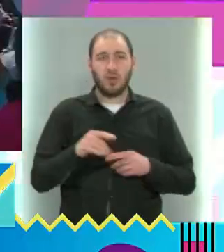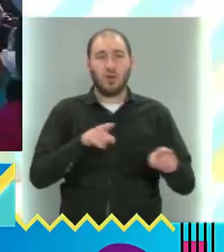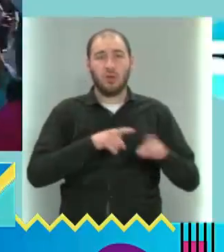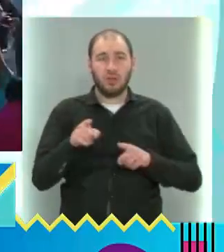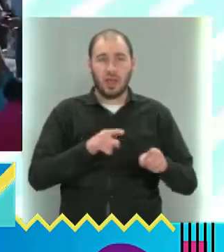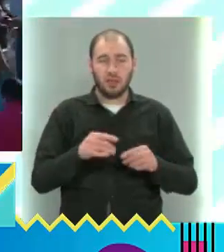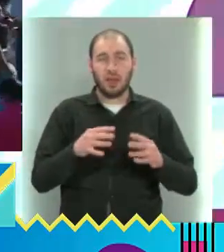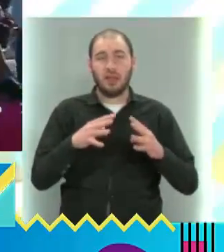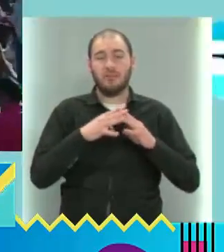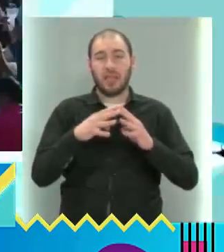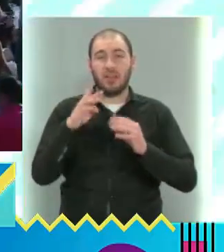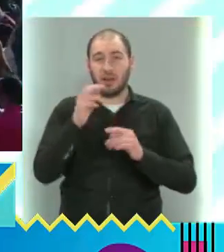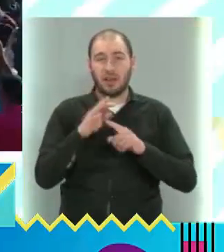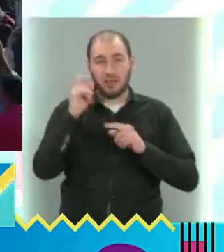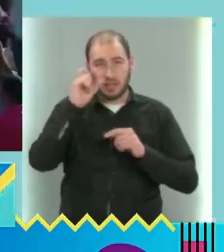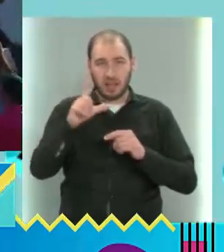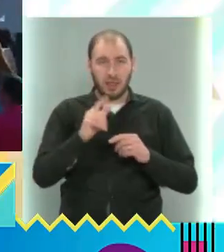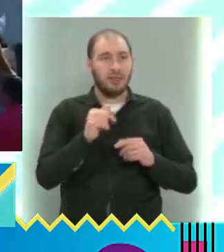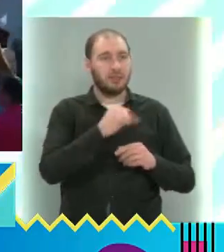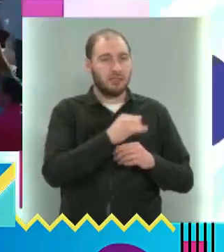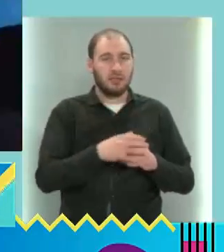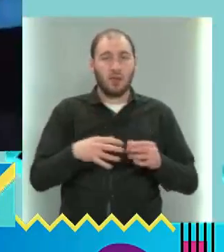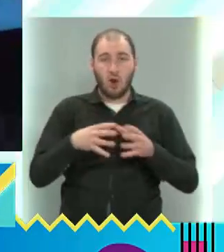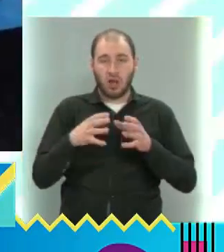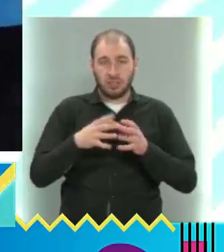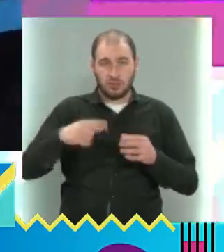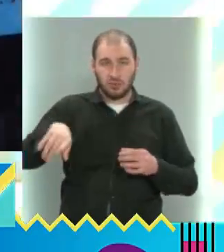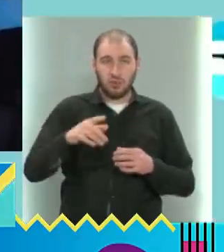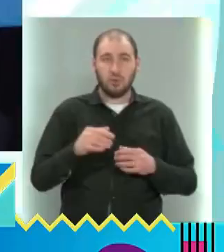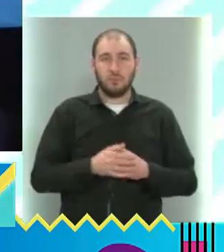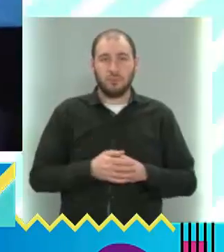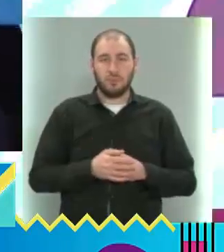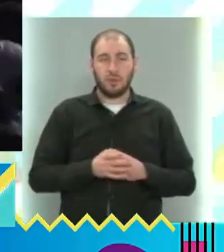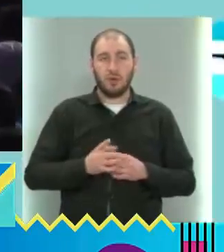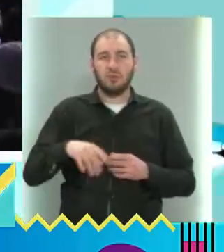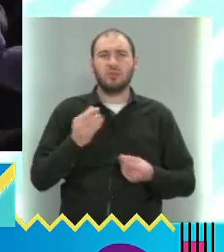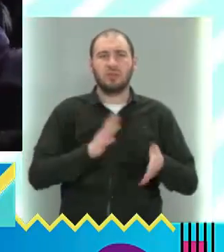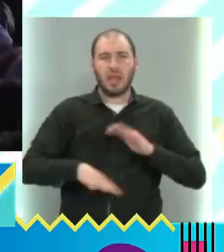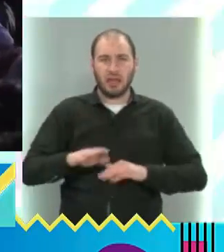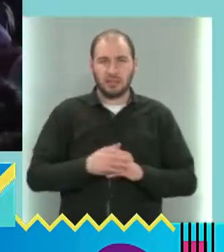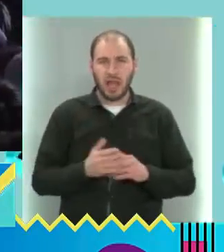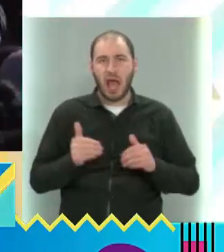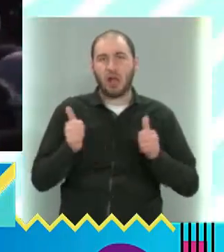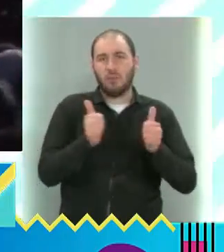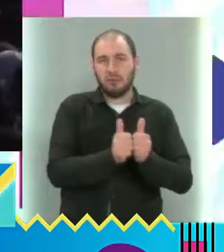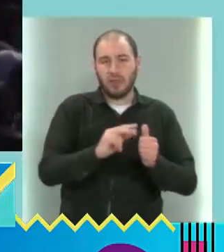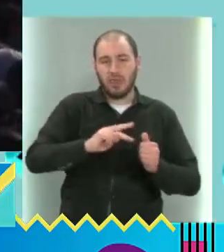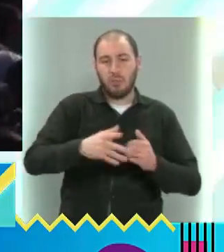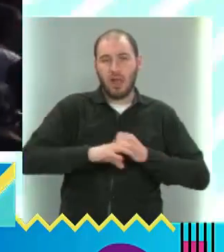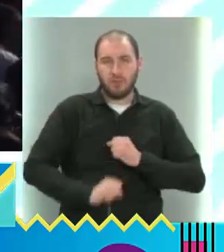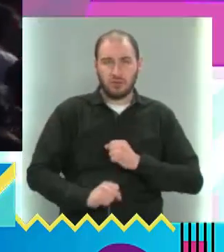coordinadora del viñedo de Raquel, nosotros realizamos... Sí, una organización donde nosotros lo que realizamos es acompañamiento